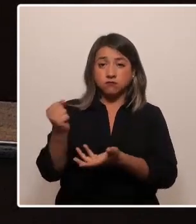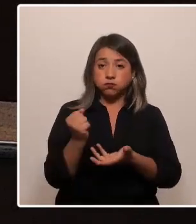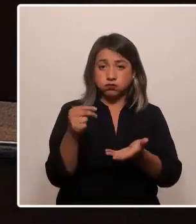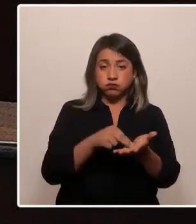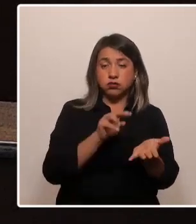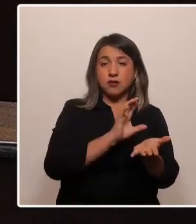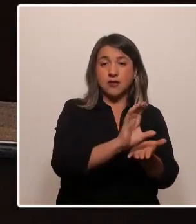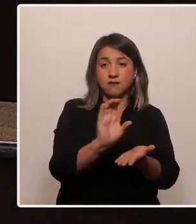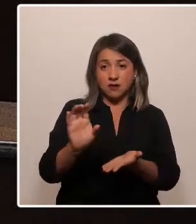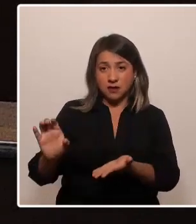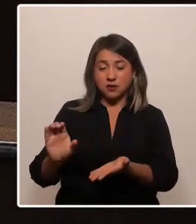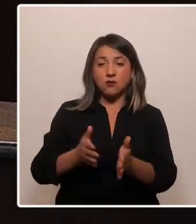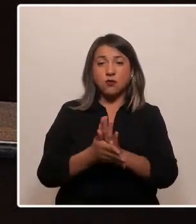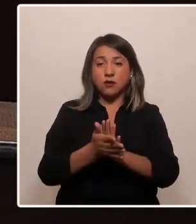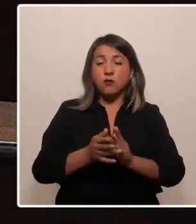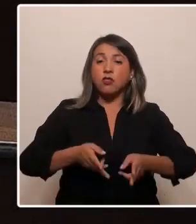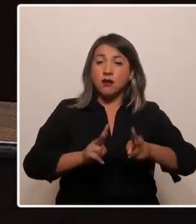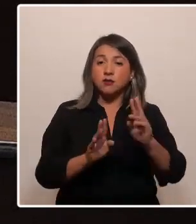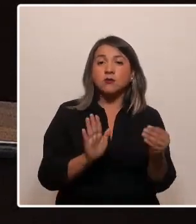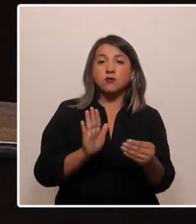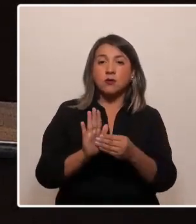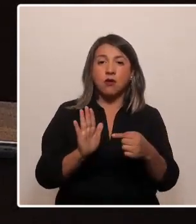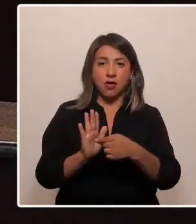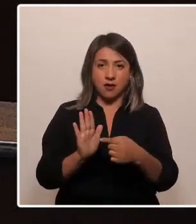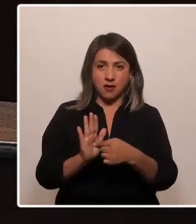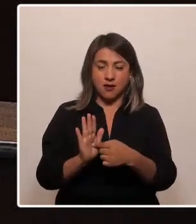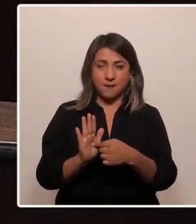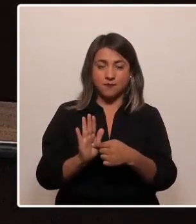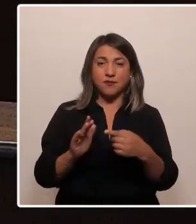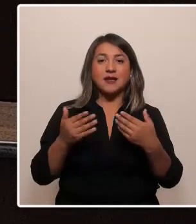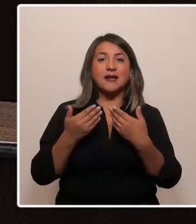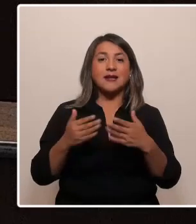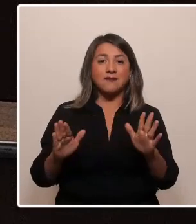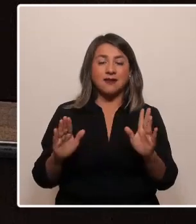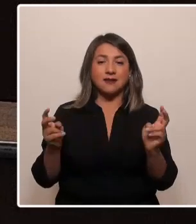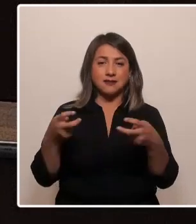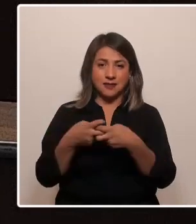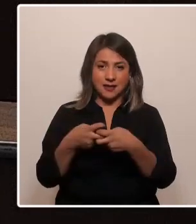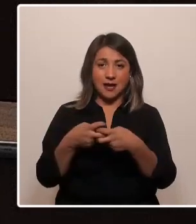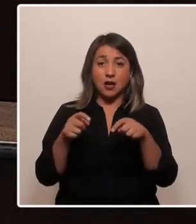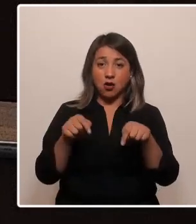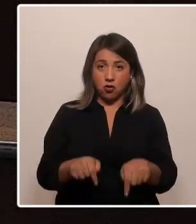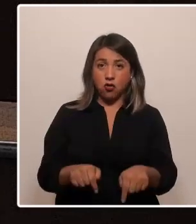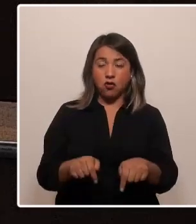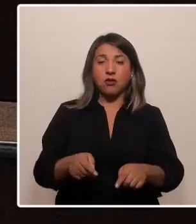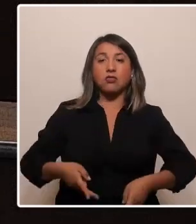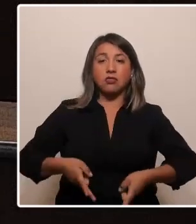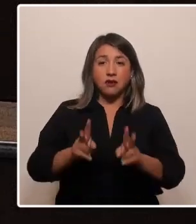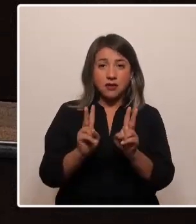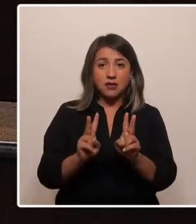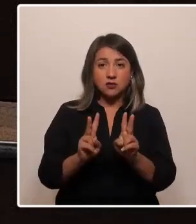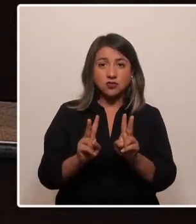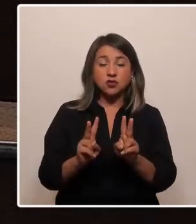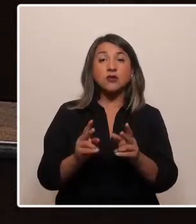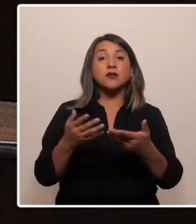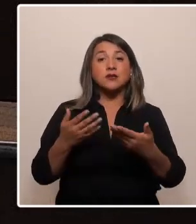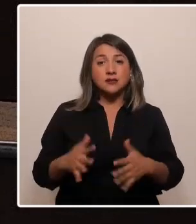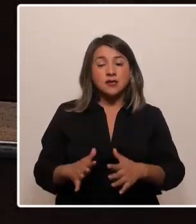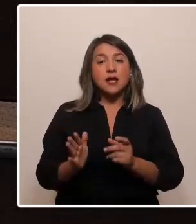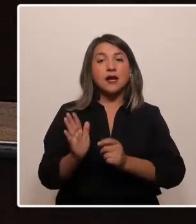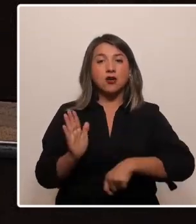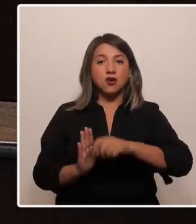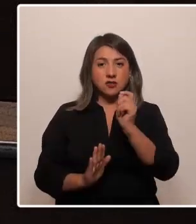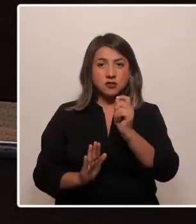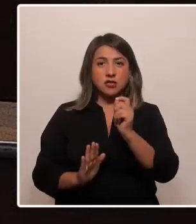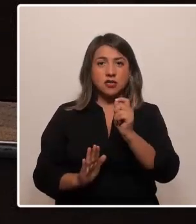son los derechos consagrados dentro de la libertad sindical. Hoy, estos derechos, en los términos que han sido reconocidos por